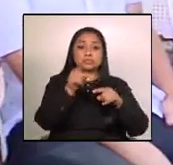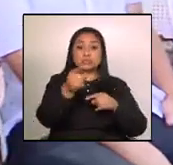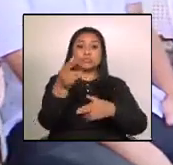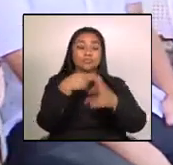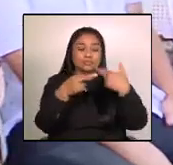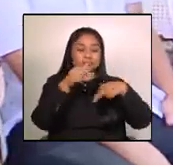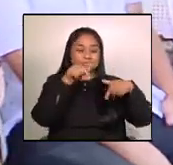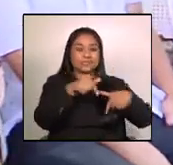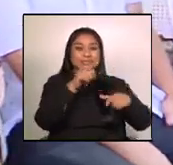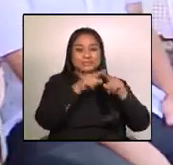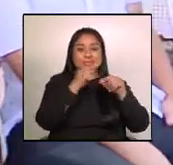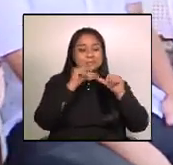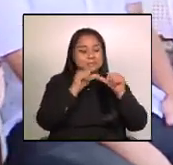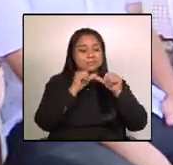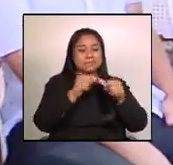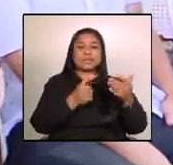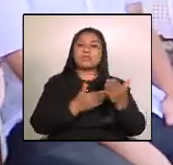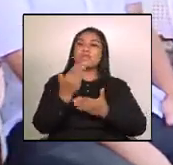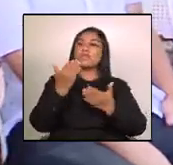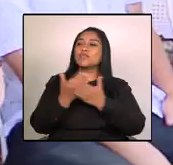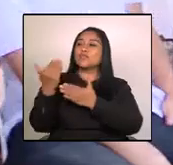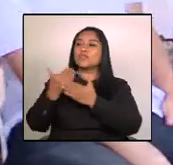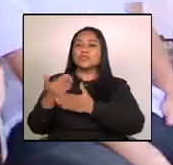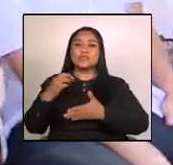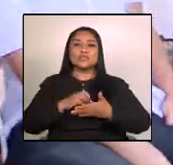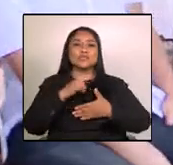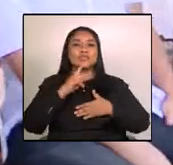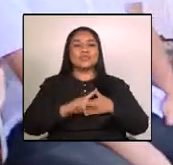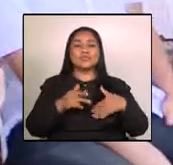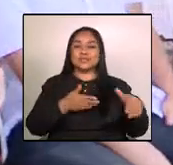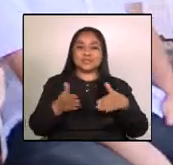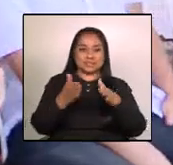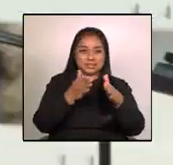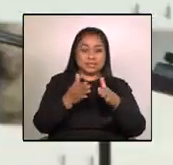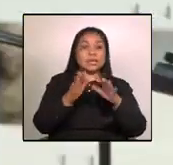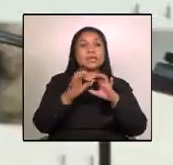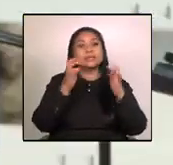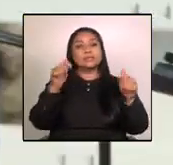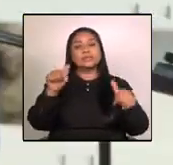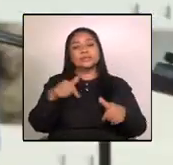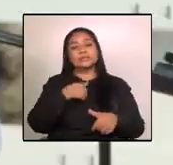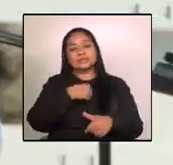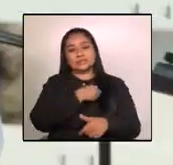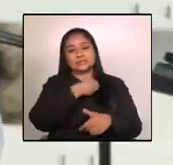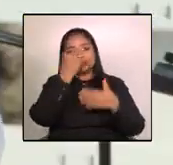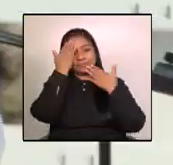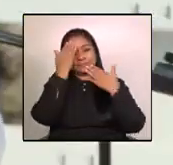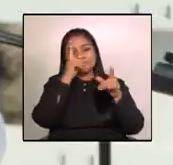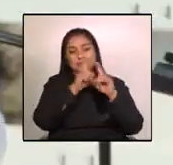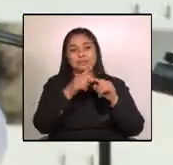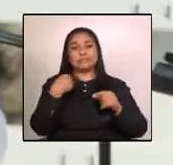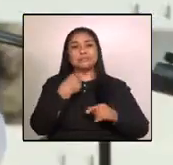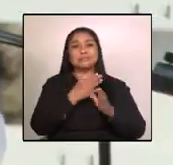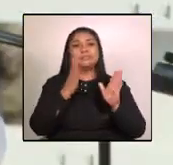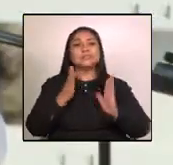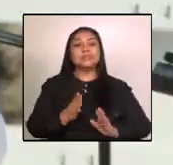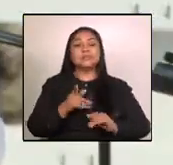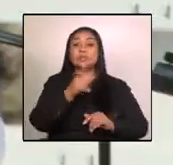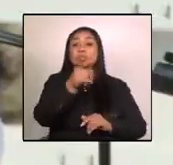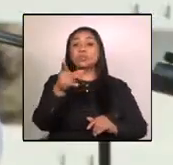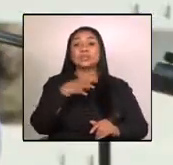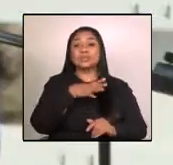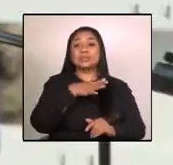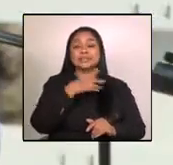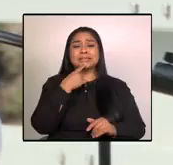Verapaz para seguir inaugurando carreteras y proyectos. Así es de que hoy quiero agradecerle también, señora ministra. Tiene usted una